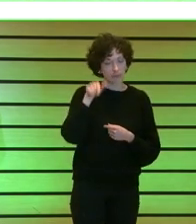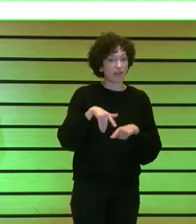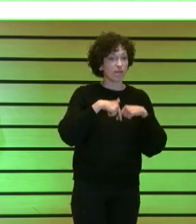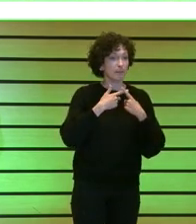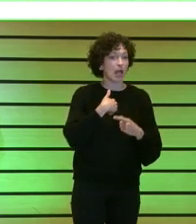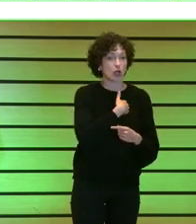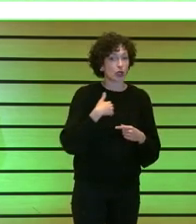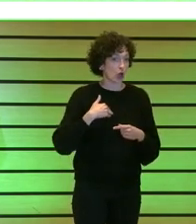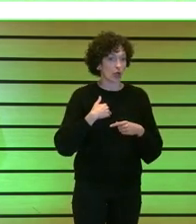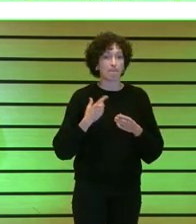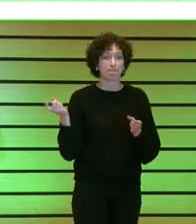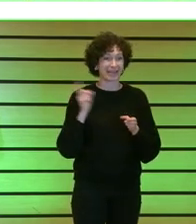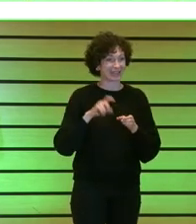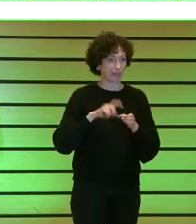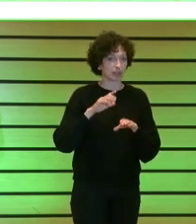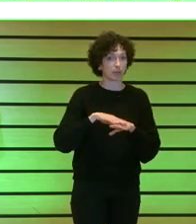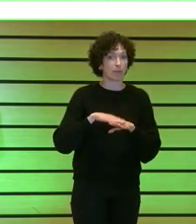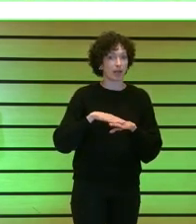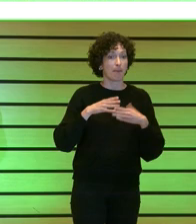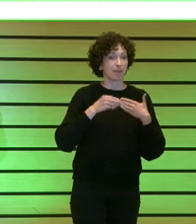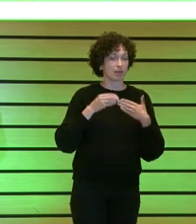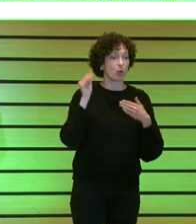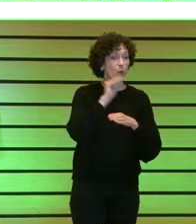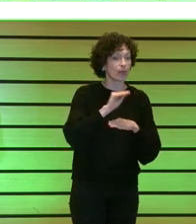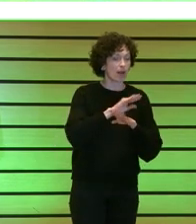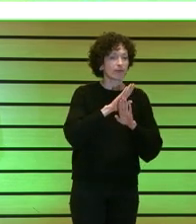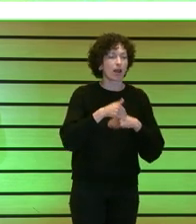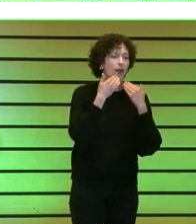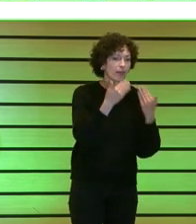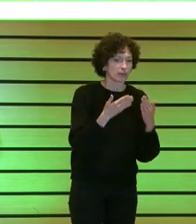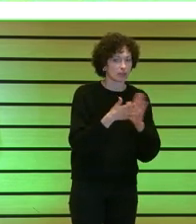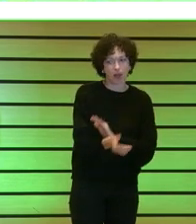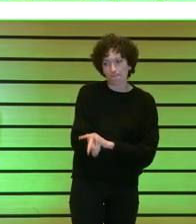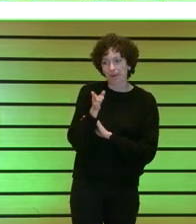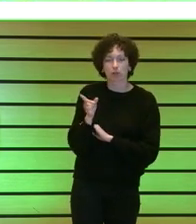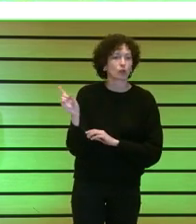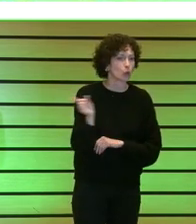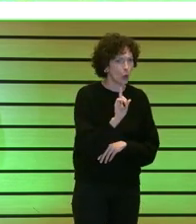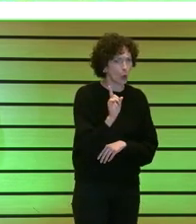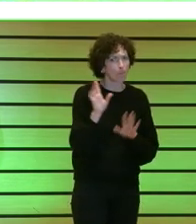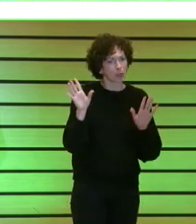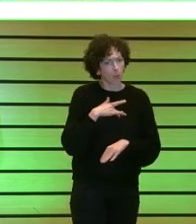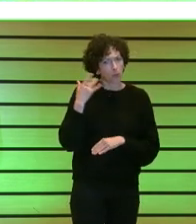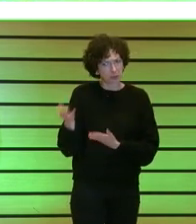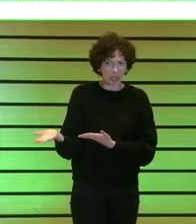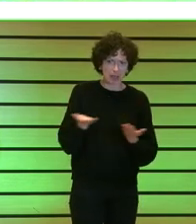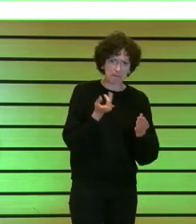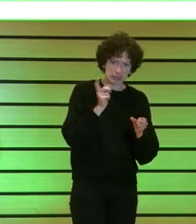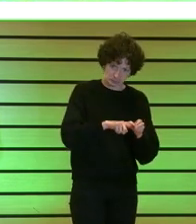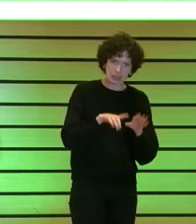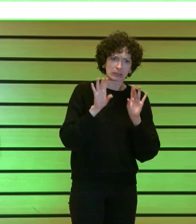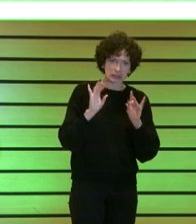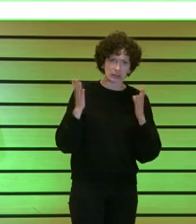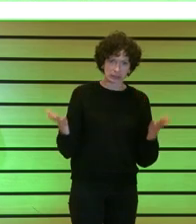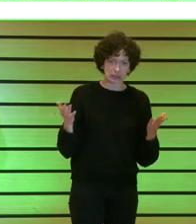activo en el cuidado de los pacientes lo agradecen no es obligarles es darles la posibilidad de participar y